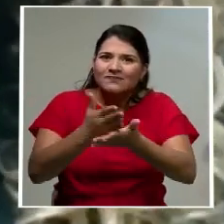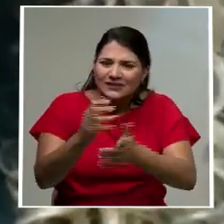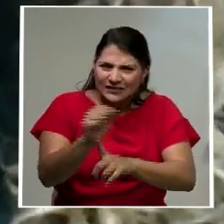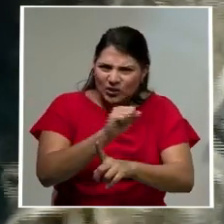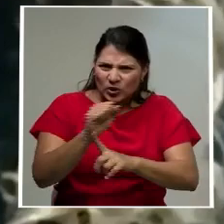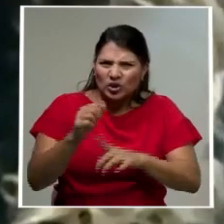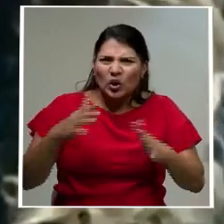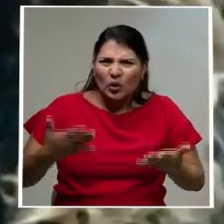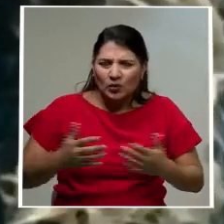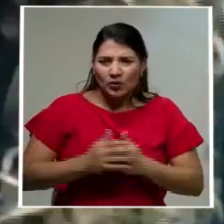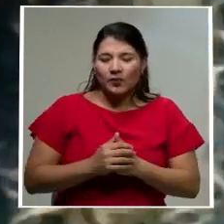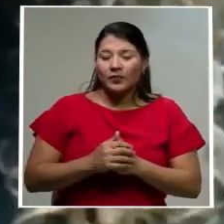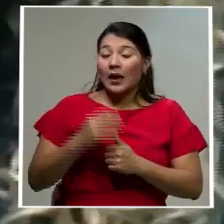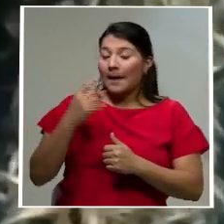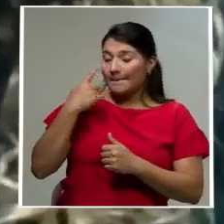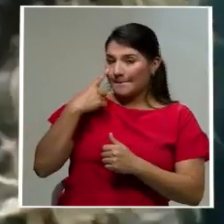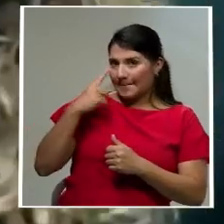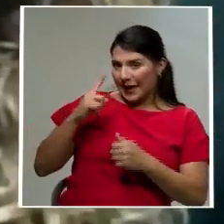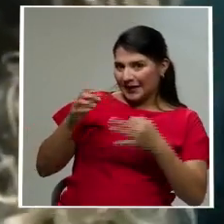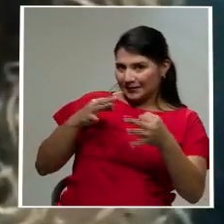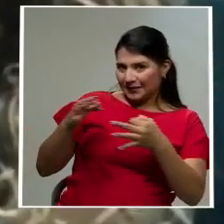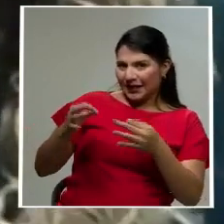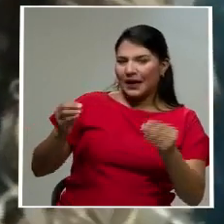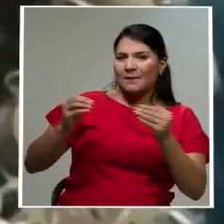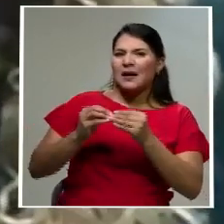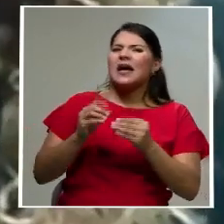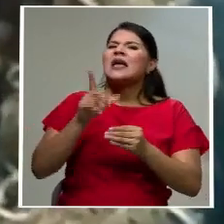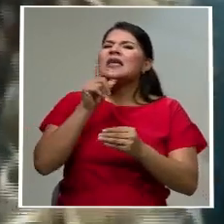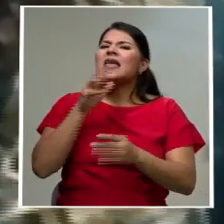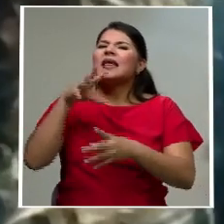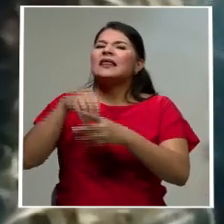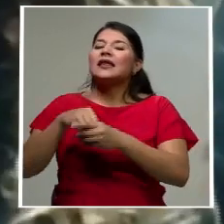vez para decirle y ampliar un poco, ¿quiénes están dentro de este